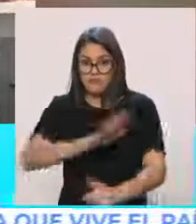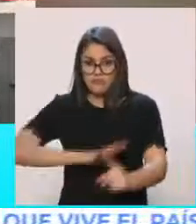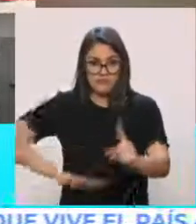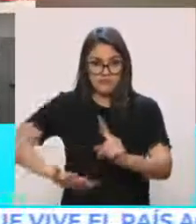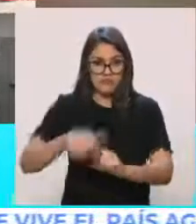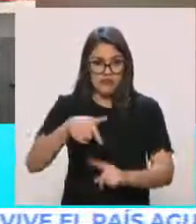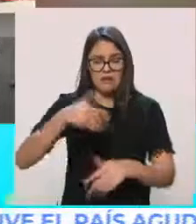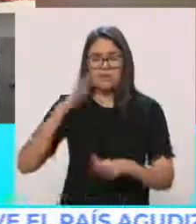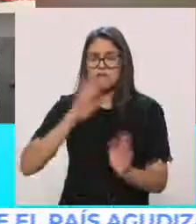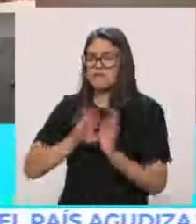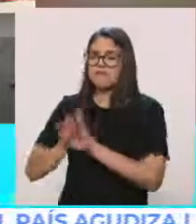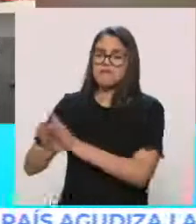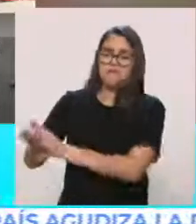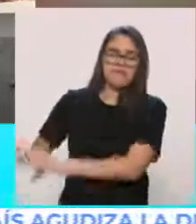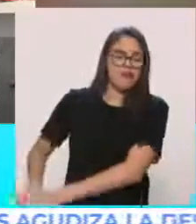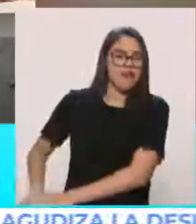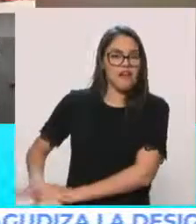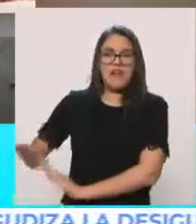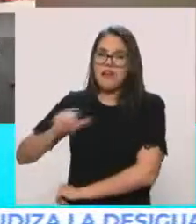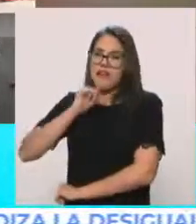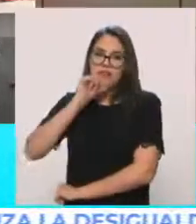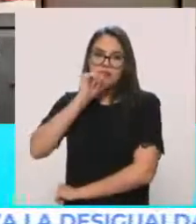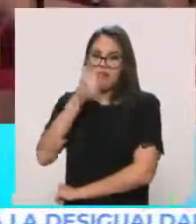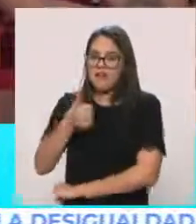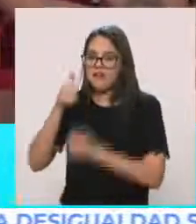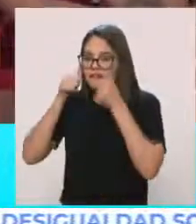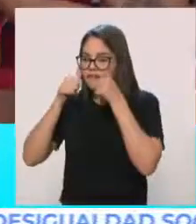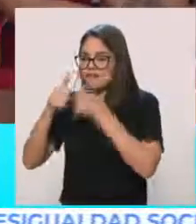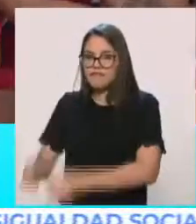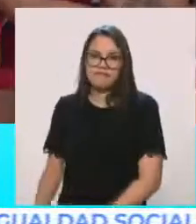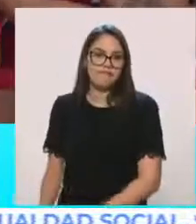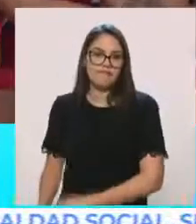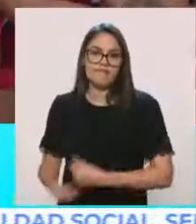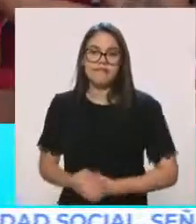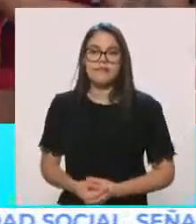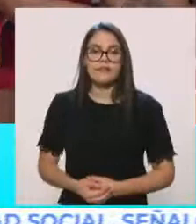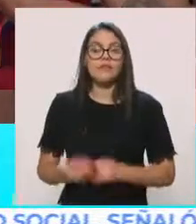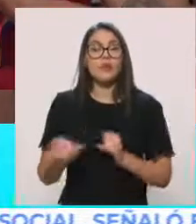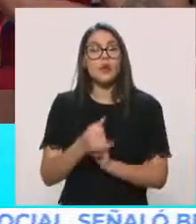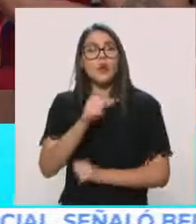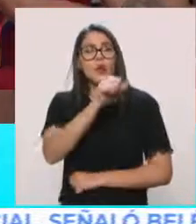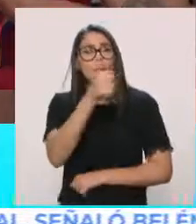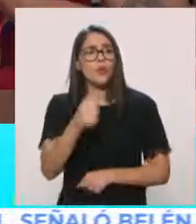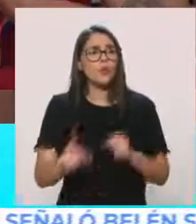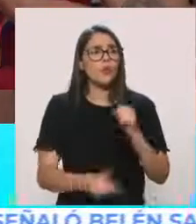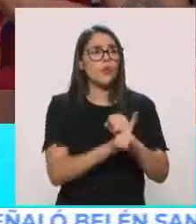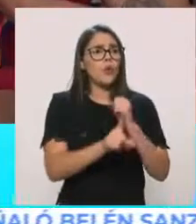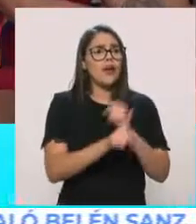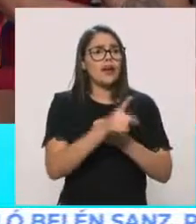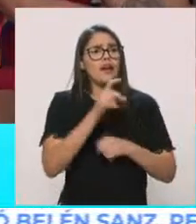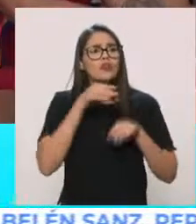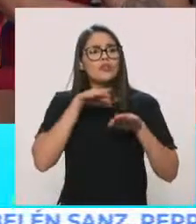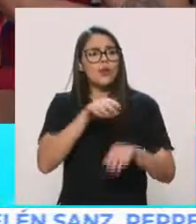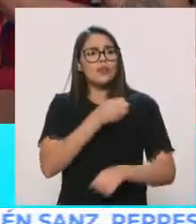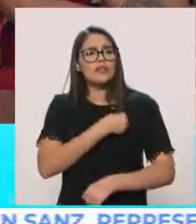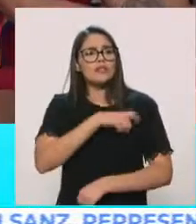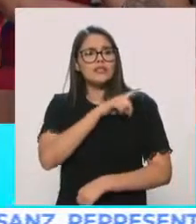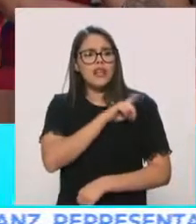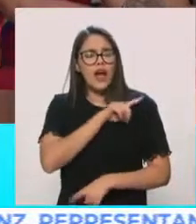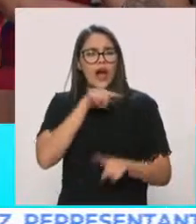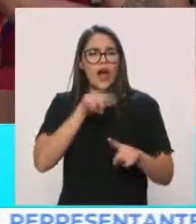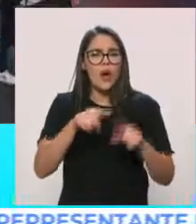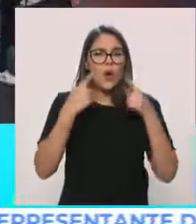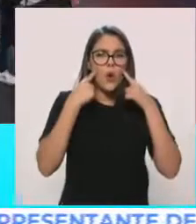totalmente ignorado. La preocupación es también para el sector salud, precisamente porque no hay brigadas de prevención